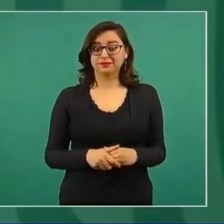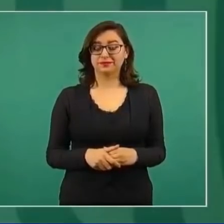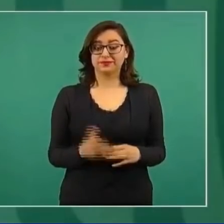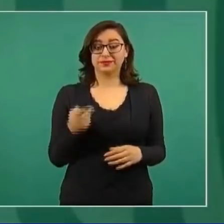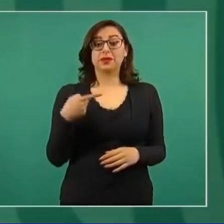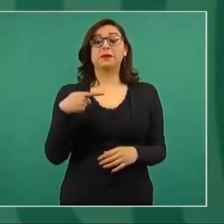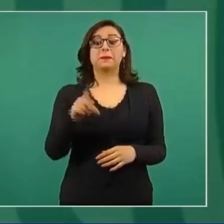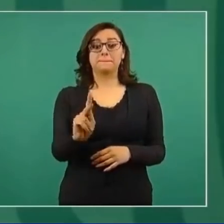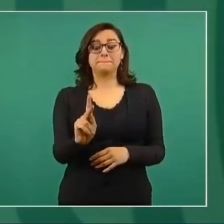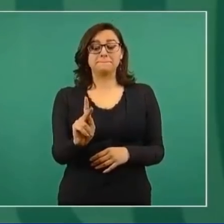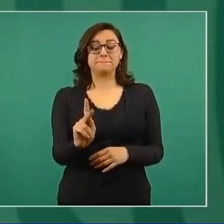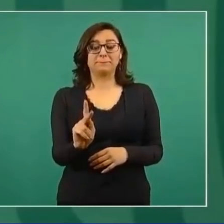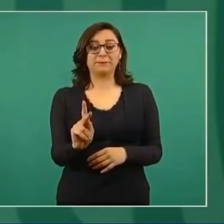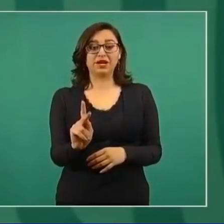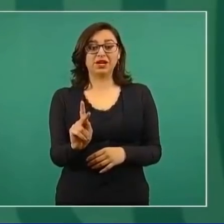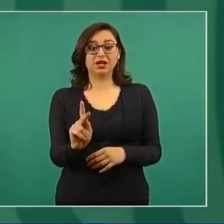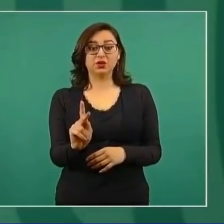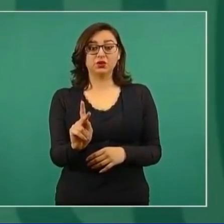son